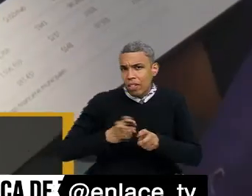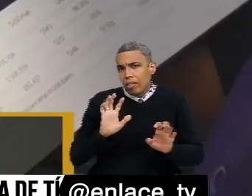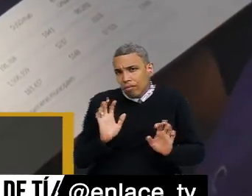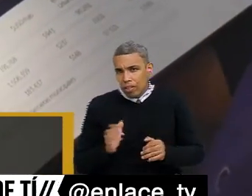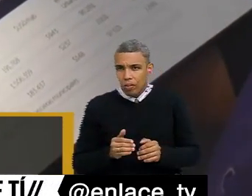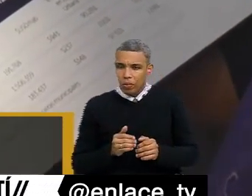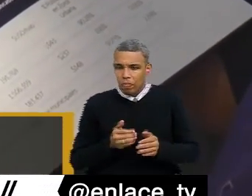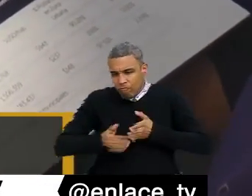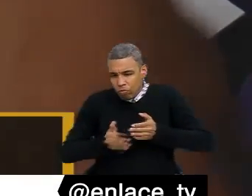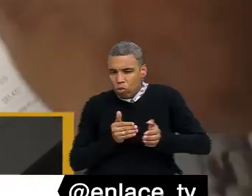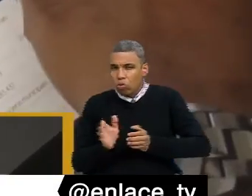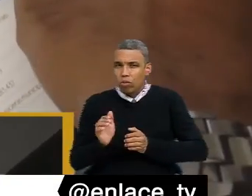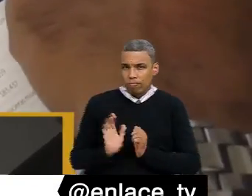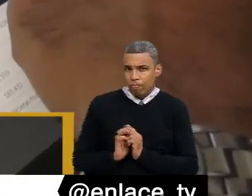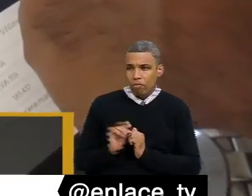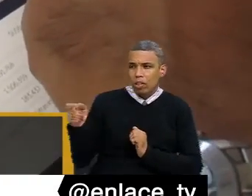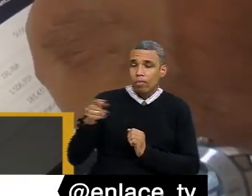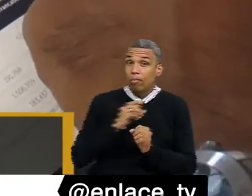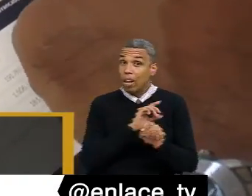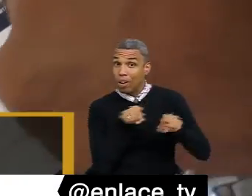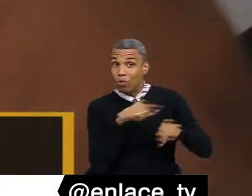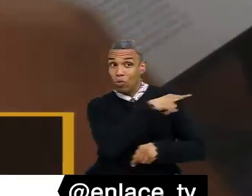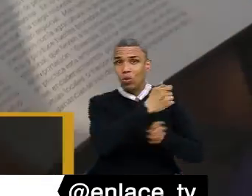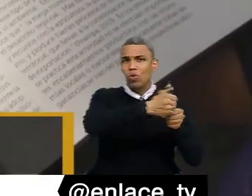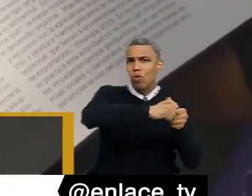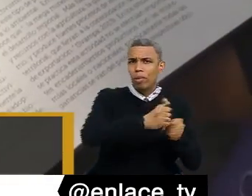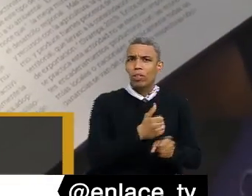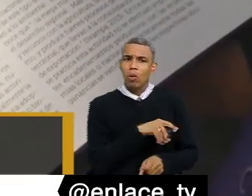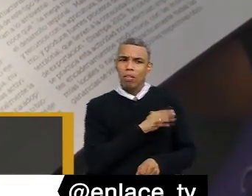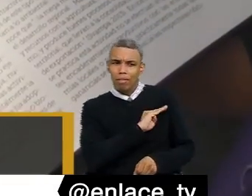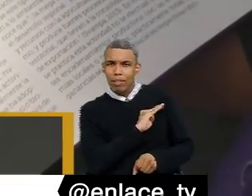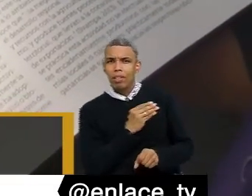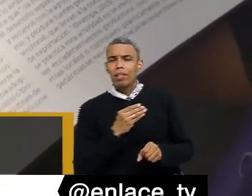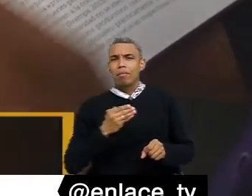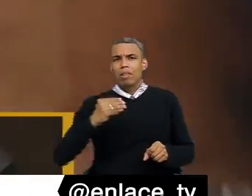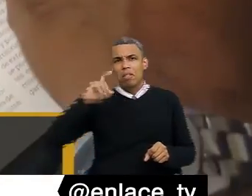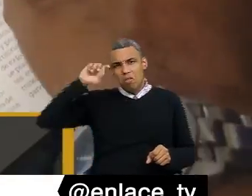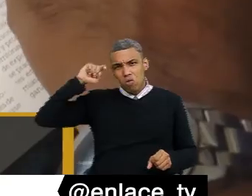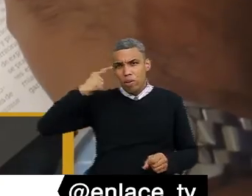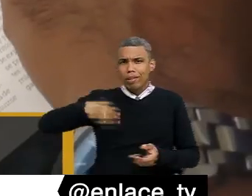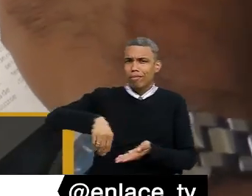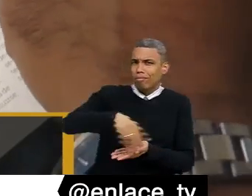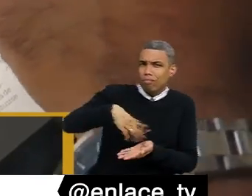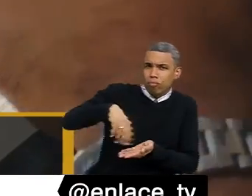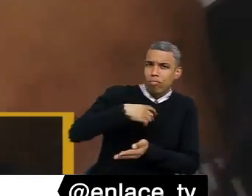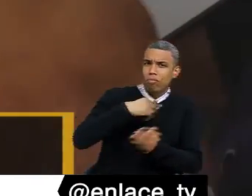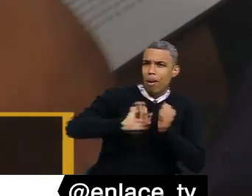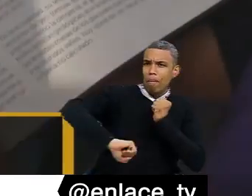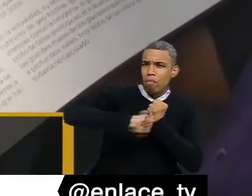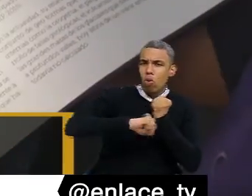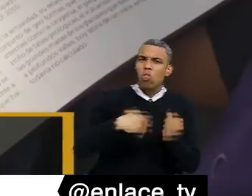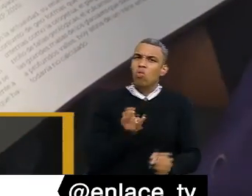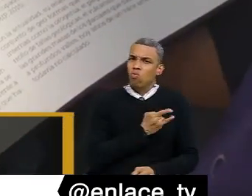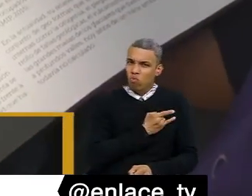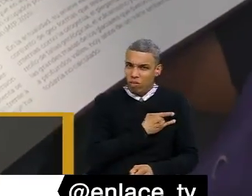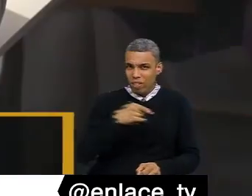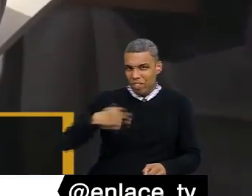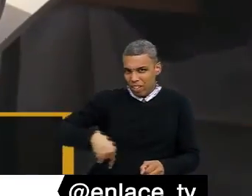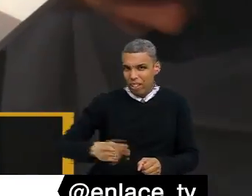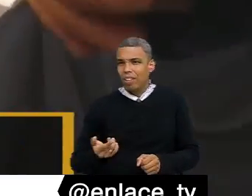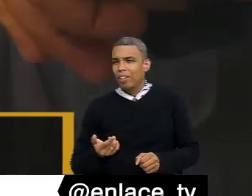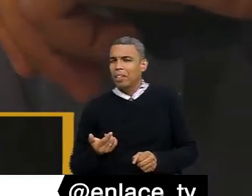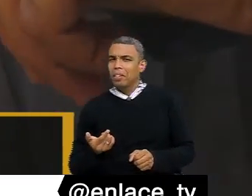importantes, como por ejemplo Ecopetrol, la misma alcaldía, la gobernación y demás entidades, incluyendo las mismas universidades, que le han